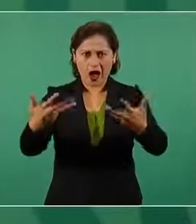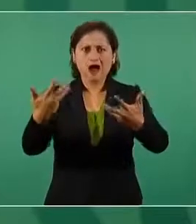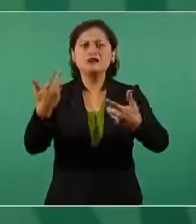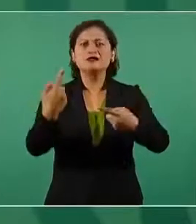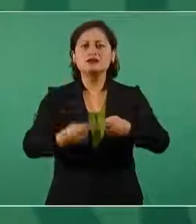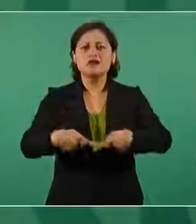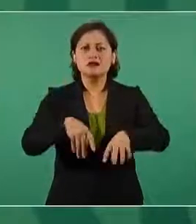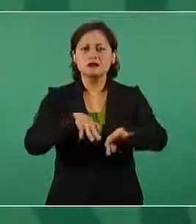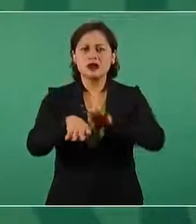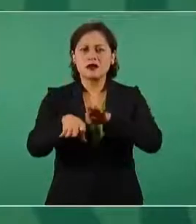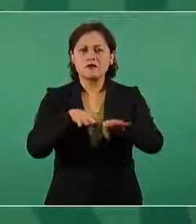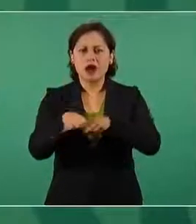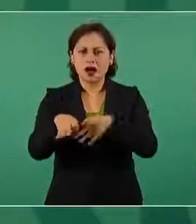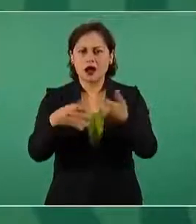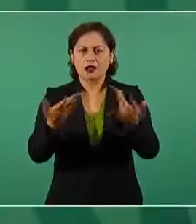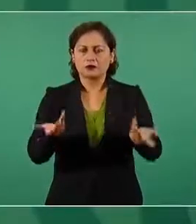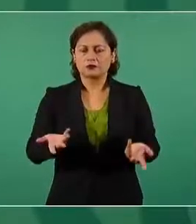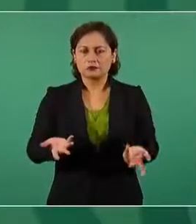para producir.